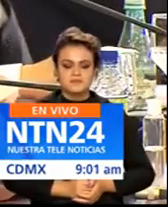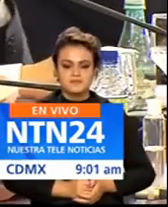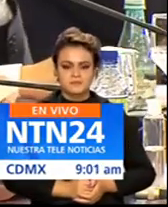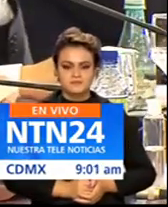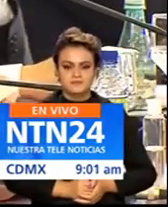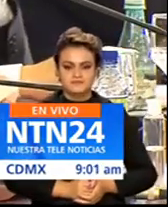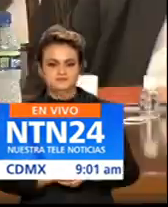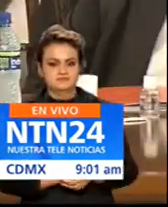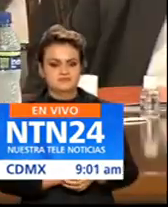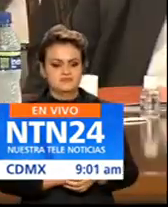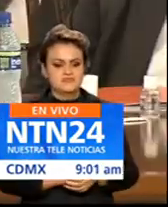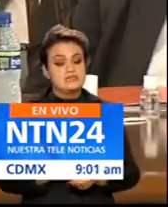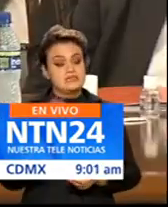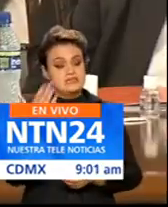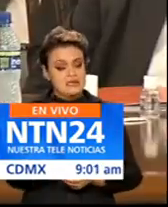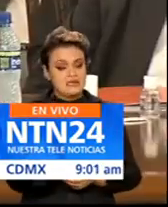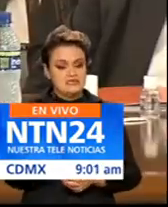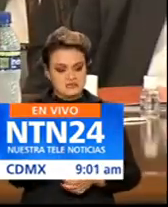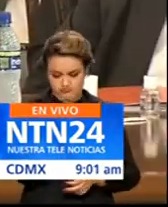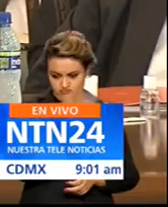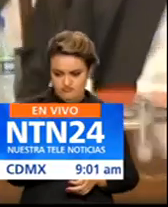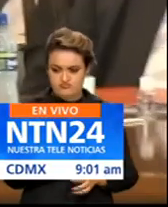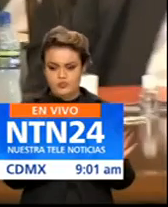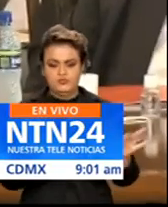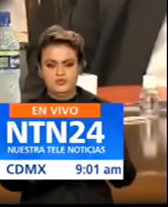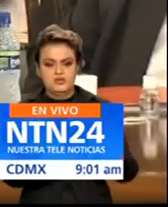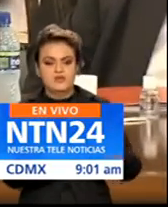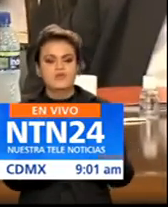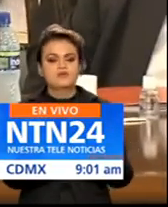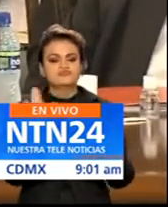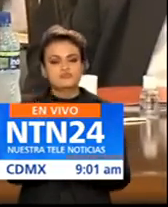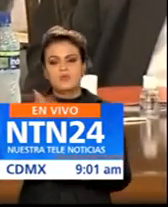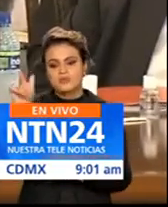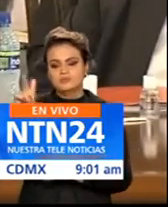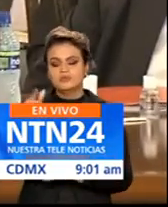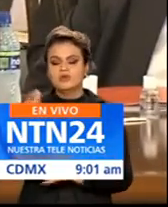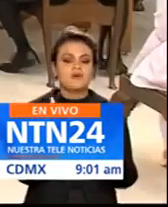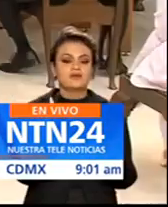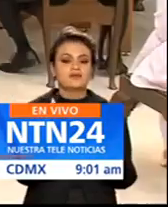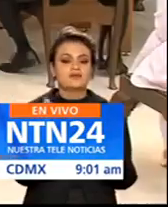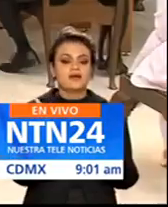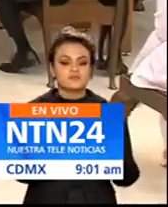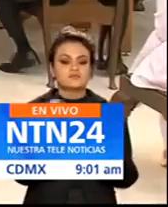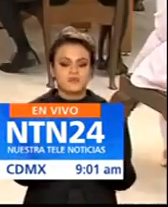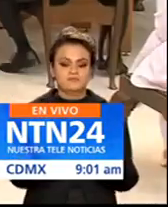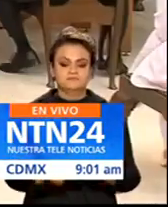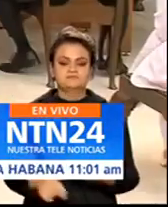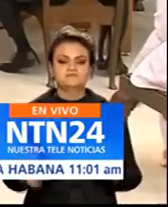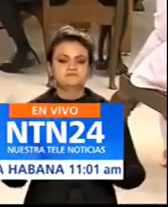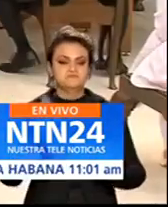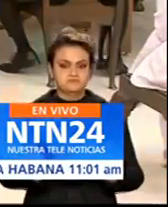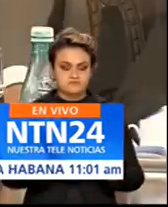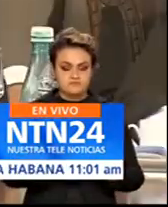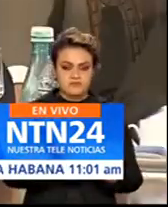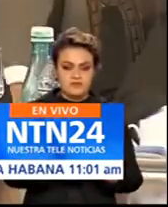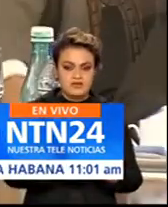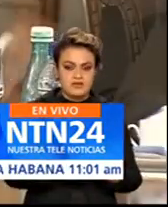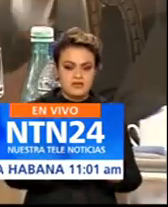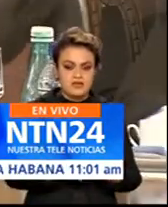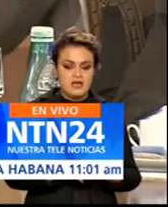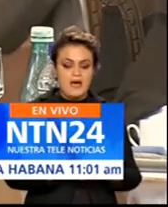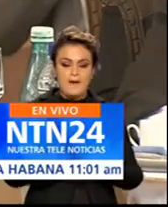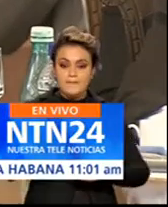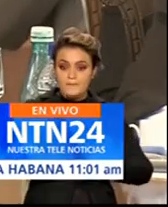que hizo Lula da Silva al líder del régimen venezolano Nicolás Maduro los mandatarios mantendrán dos sesiones el primero